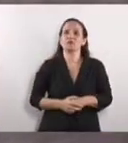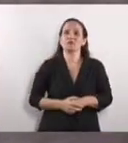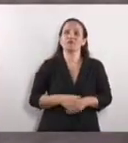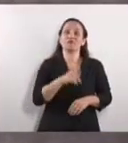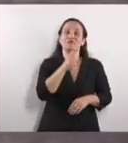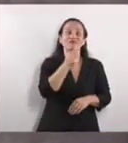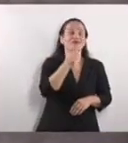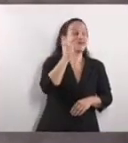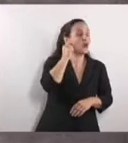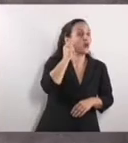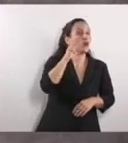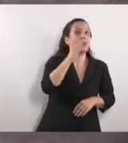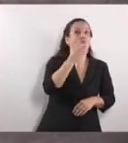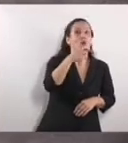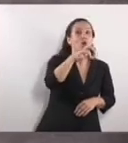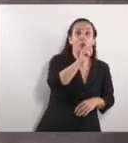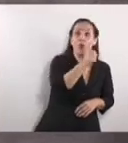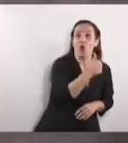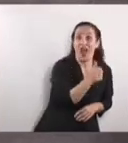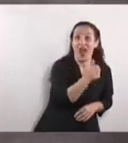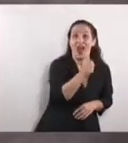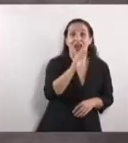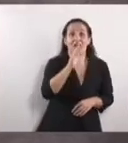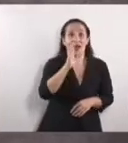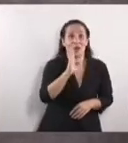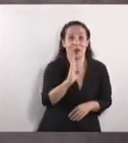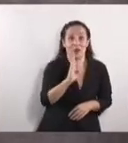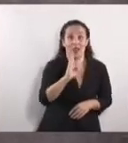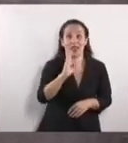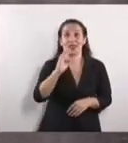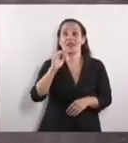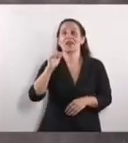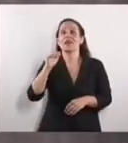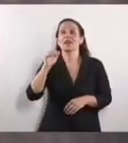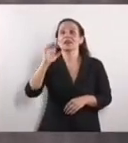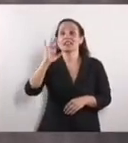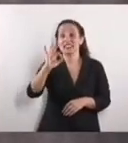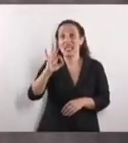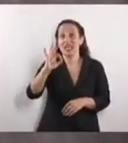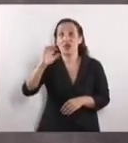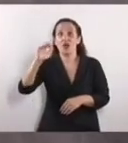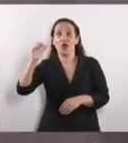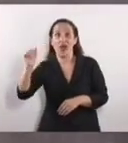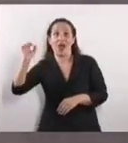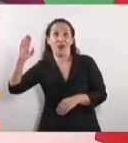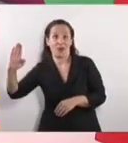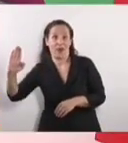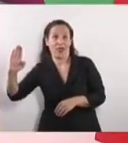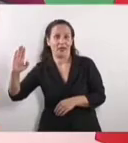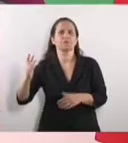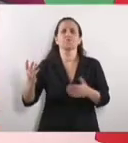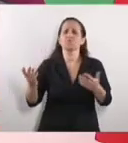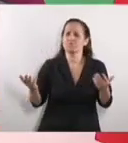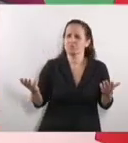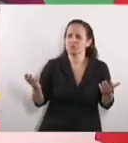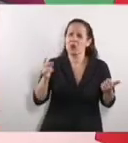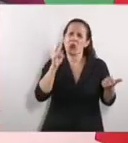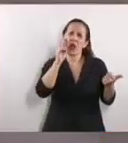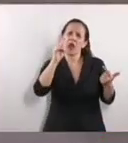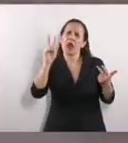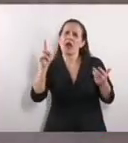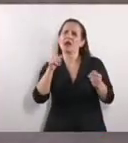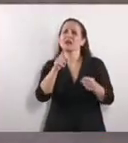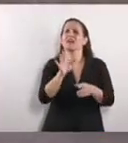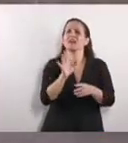grupo A, el grupo B, el grupo 0 y el grupo AB, que Ahora vamos a ver que en realidad no es un